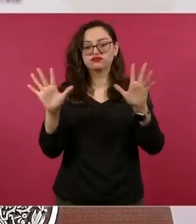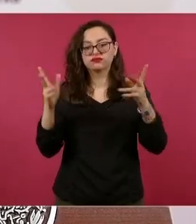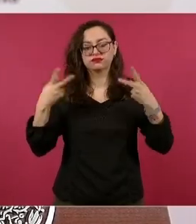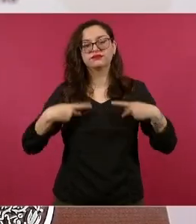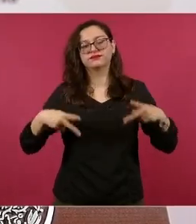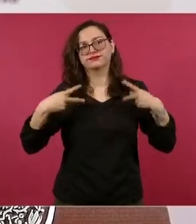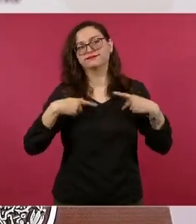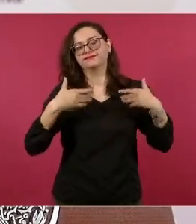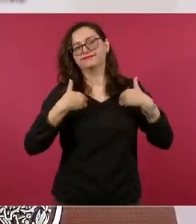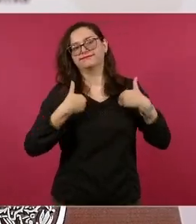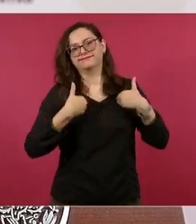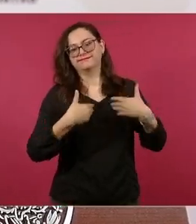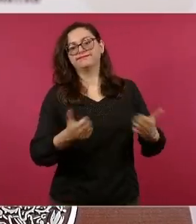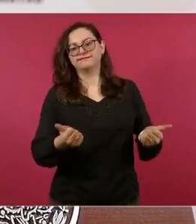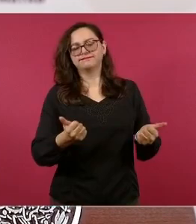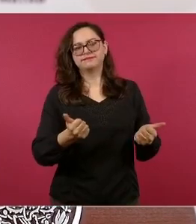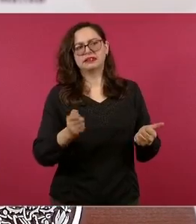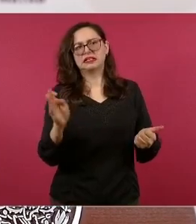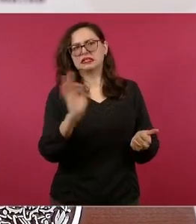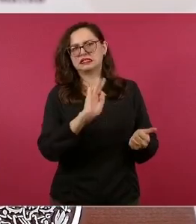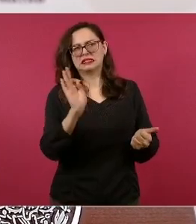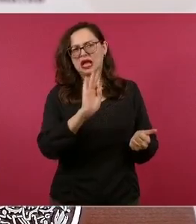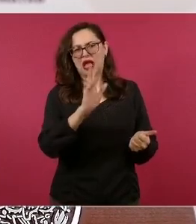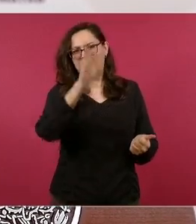internaliza mejor las cosas, aunque no esté de acuerdo.